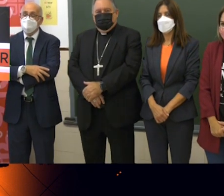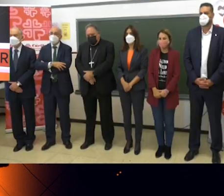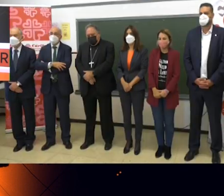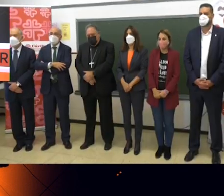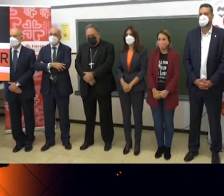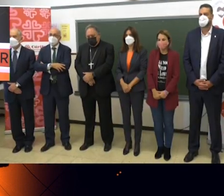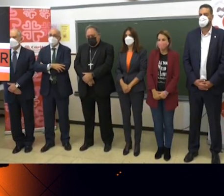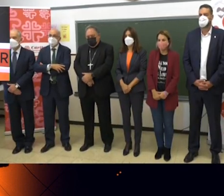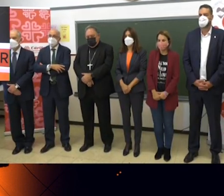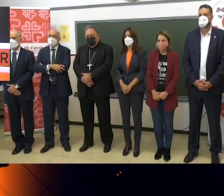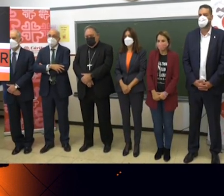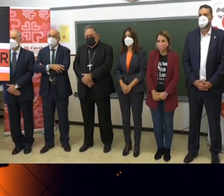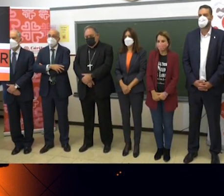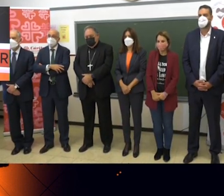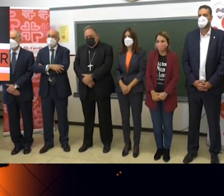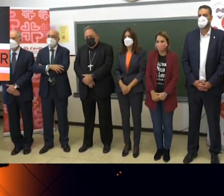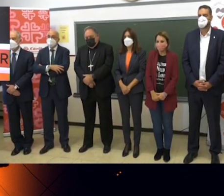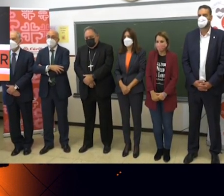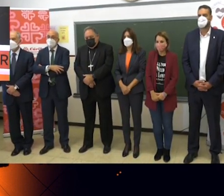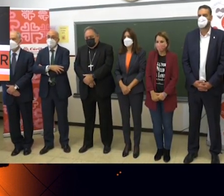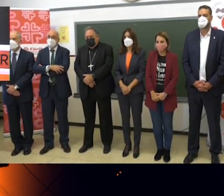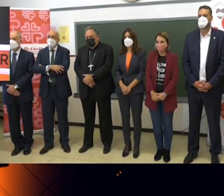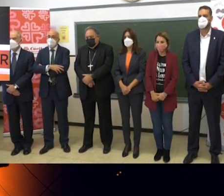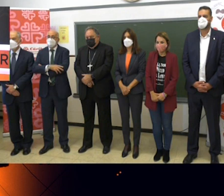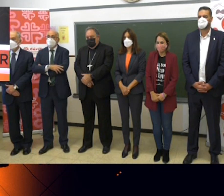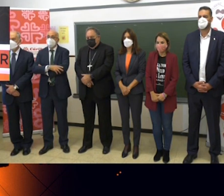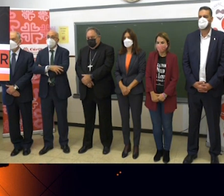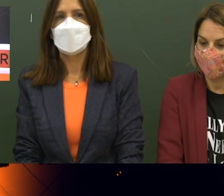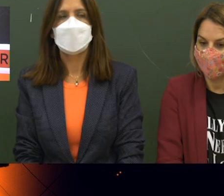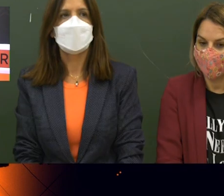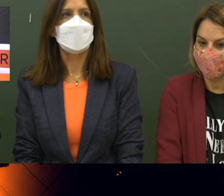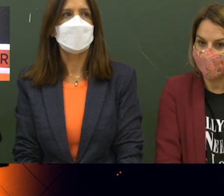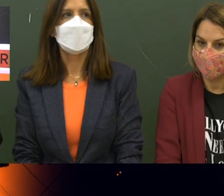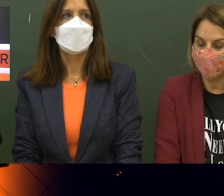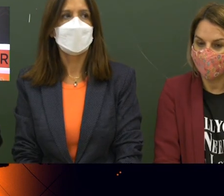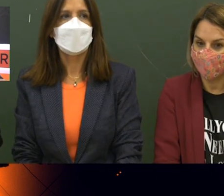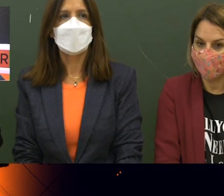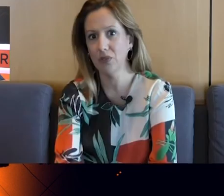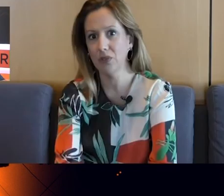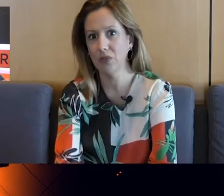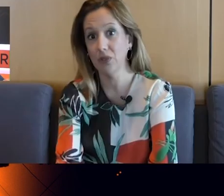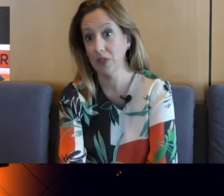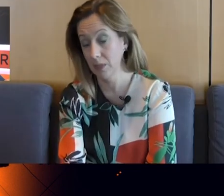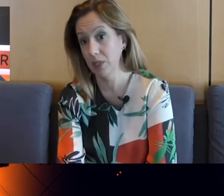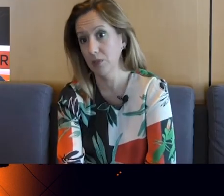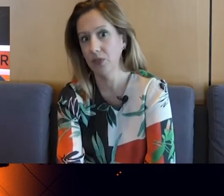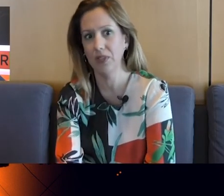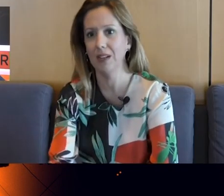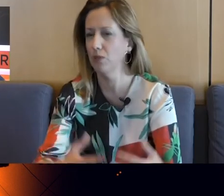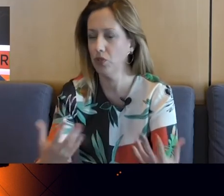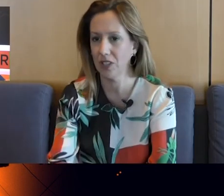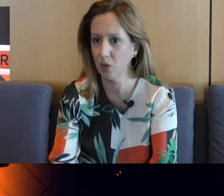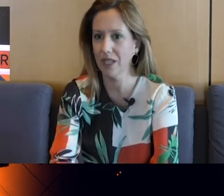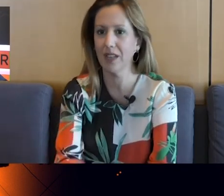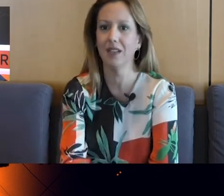de Coalición Canaria, donde de manera oficial, en esa cita política en Tenerife, van a proclamar definitivamente a Rosa